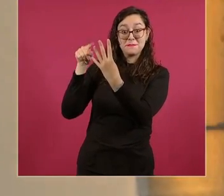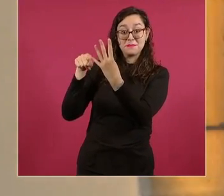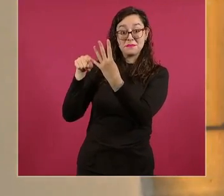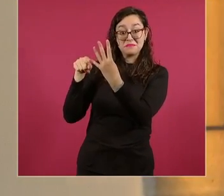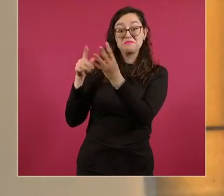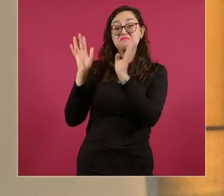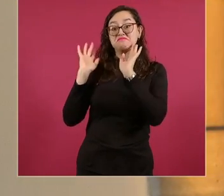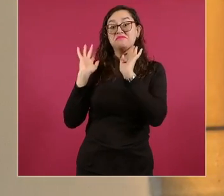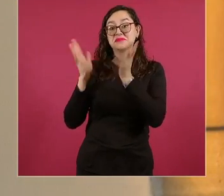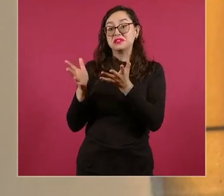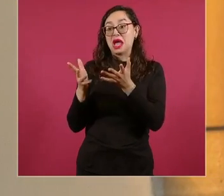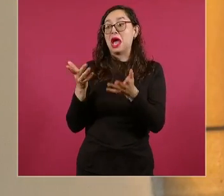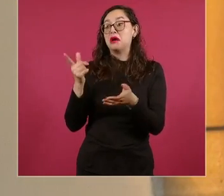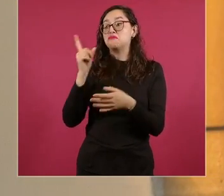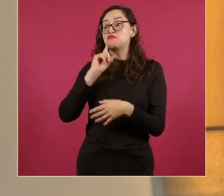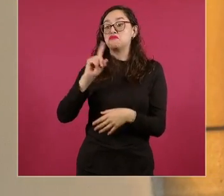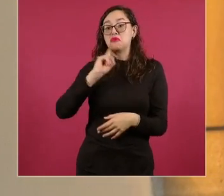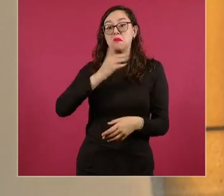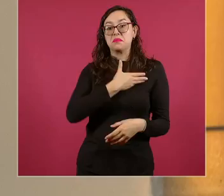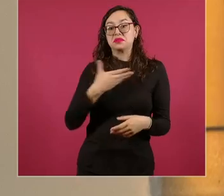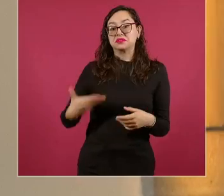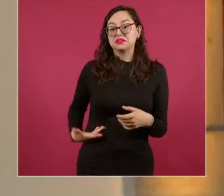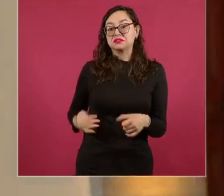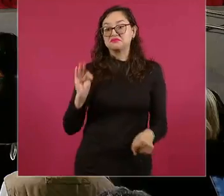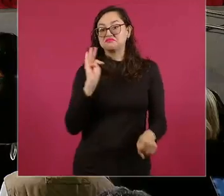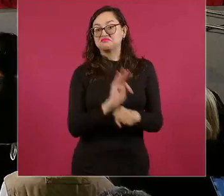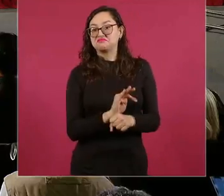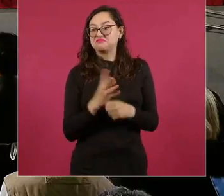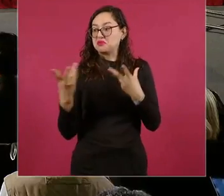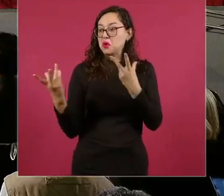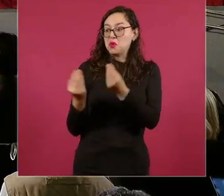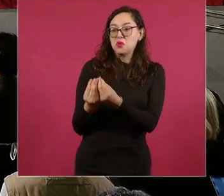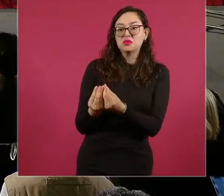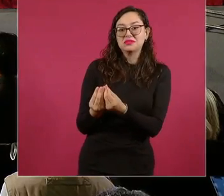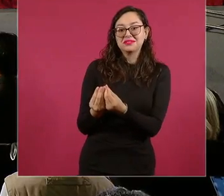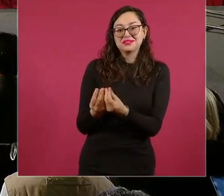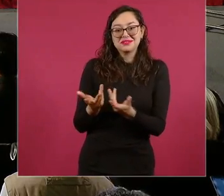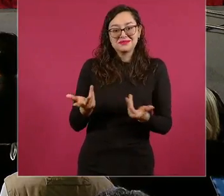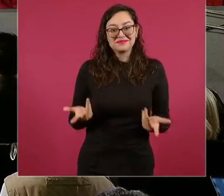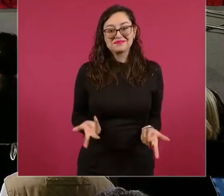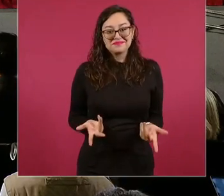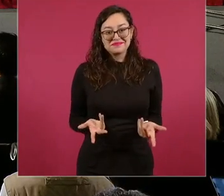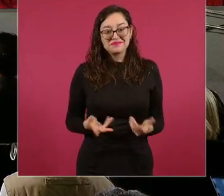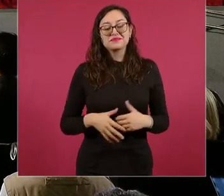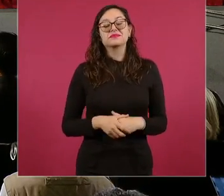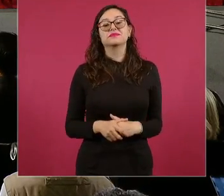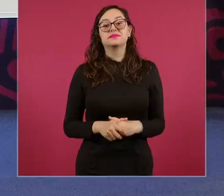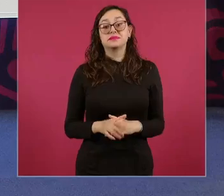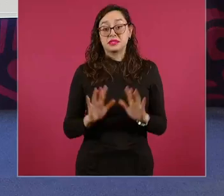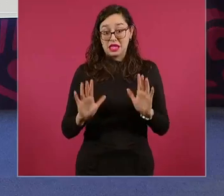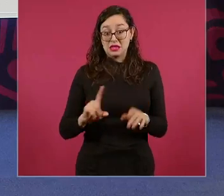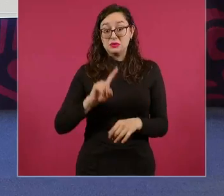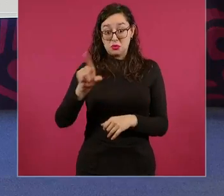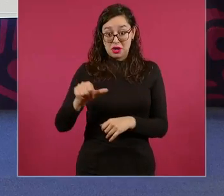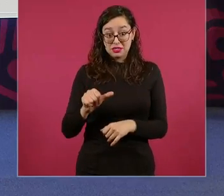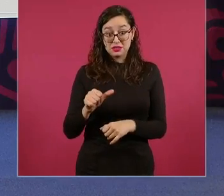inconstitucionalidad de cualquier ley. Pero vamos más allá. En febrero del 26